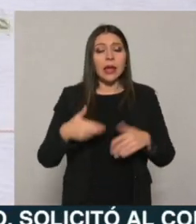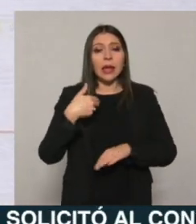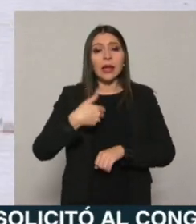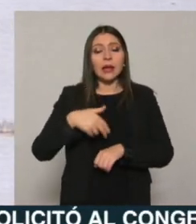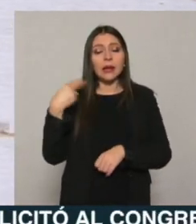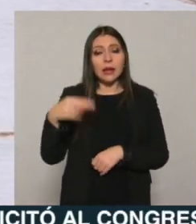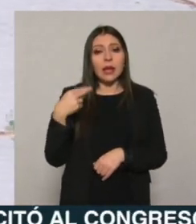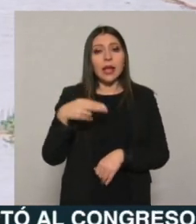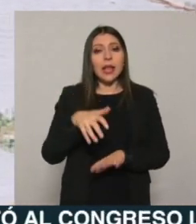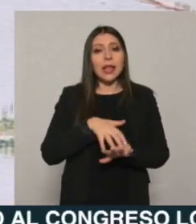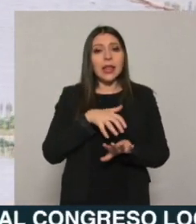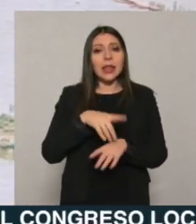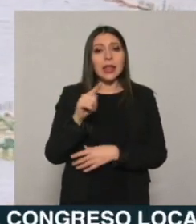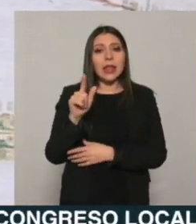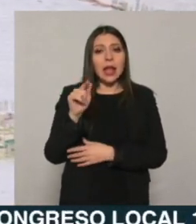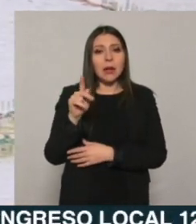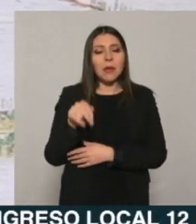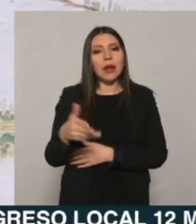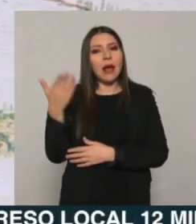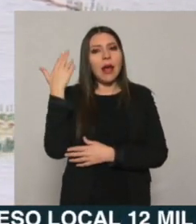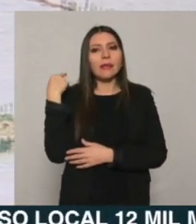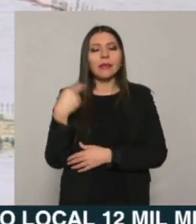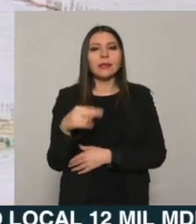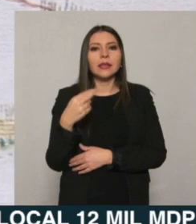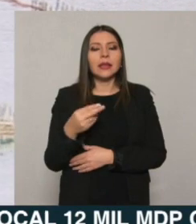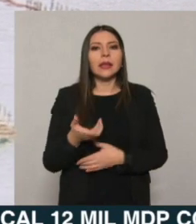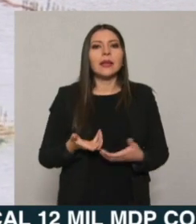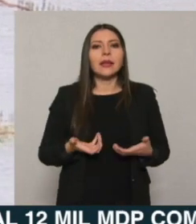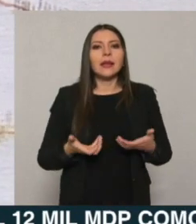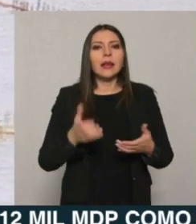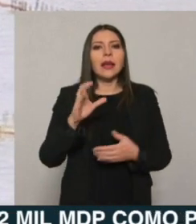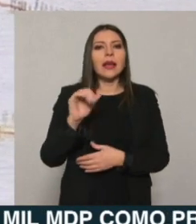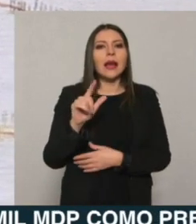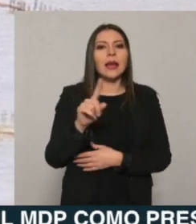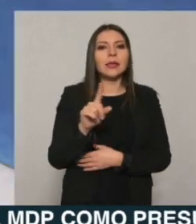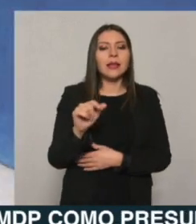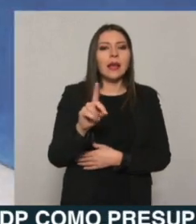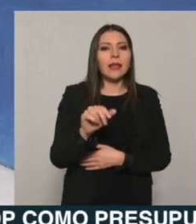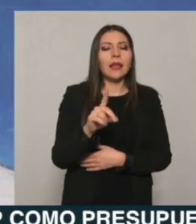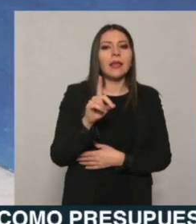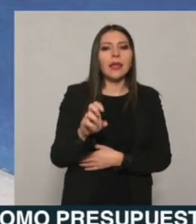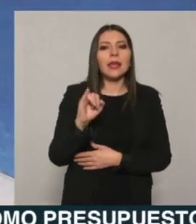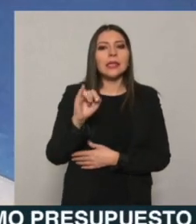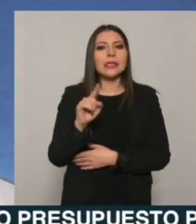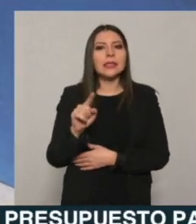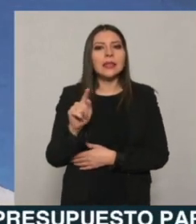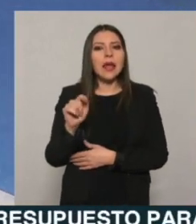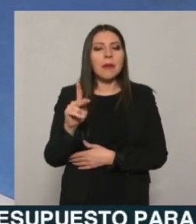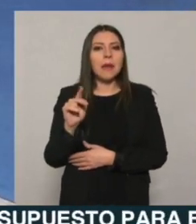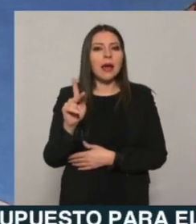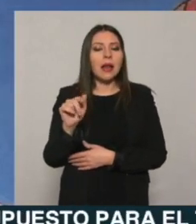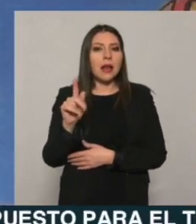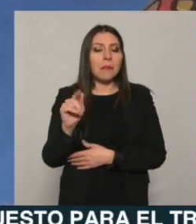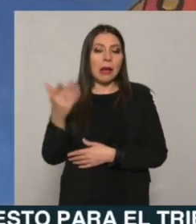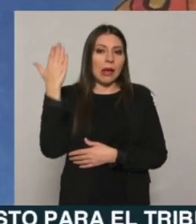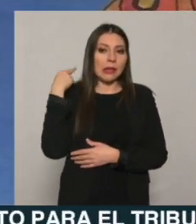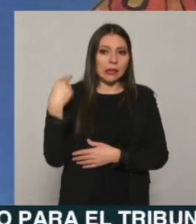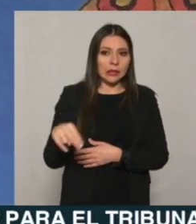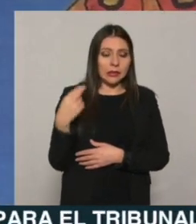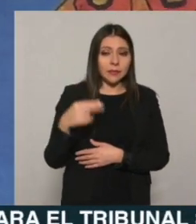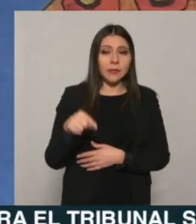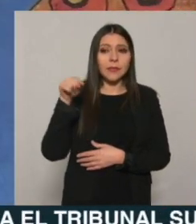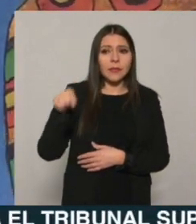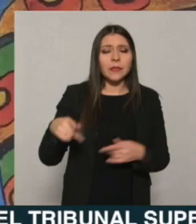llamaba la calzada de Iztapalapa. Y es justamente en este lugar donde la población esperaba con